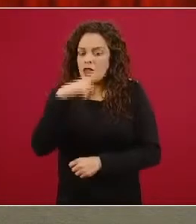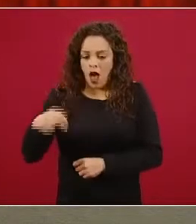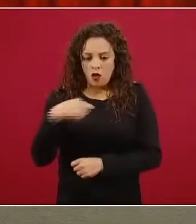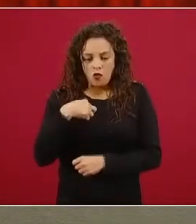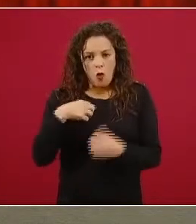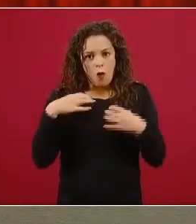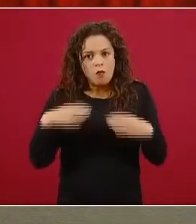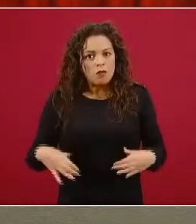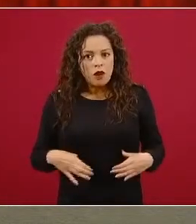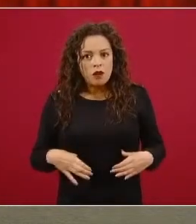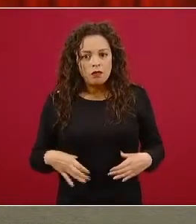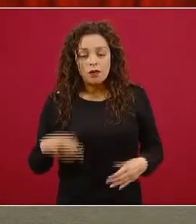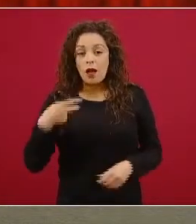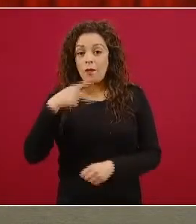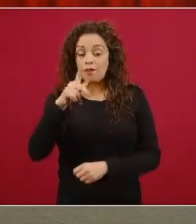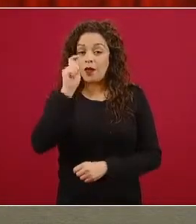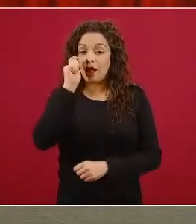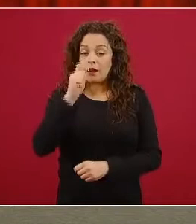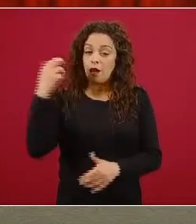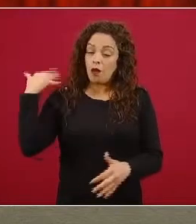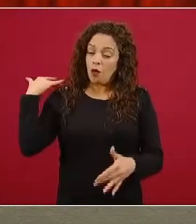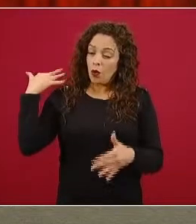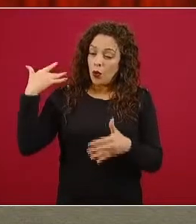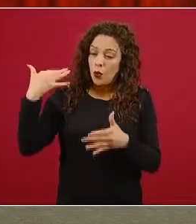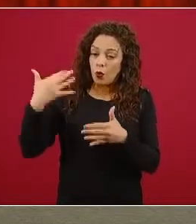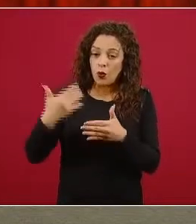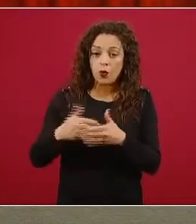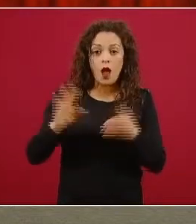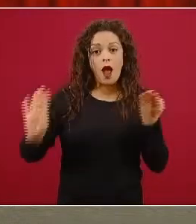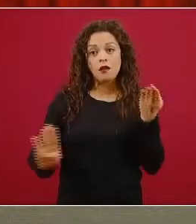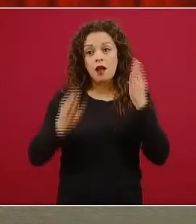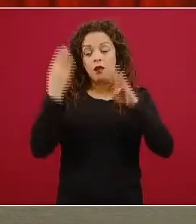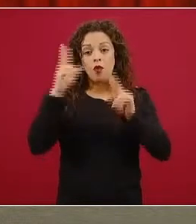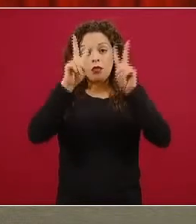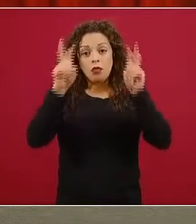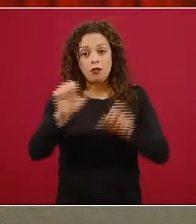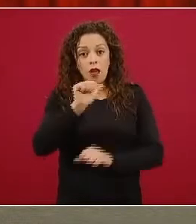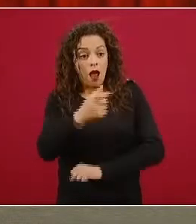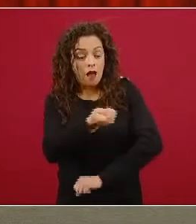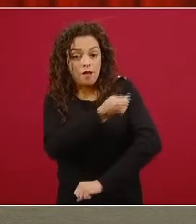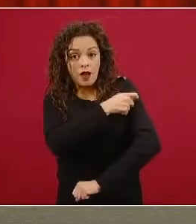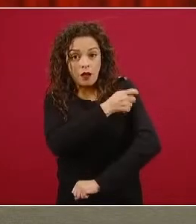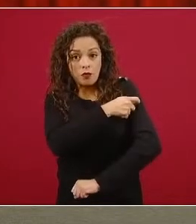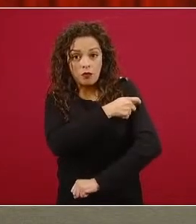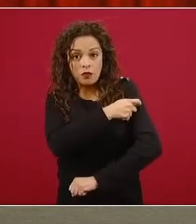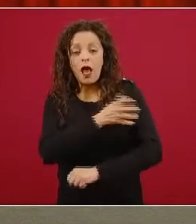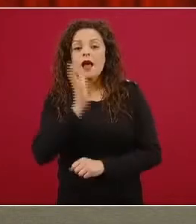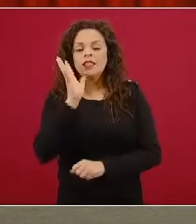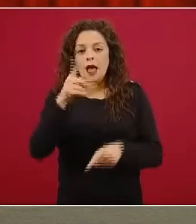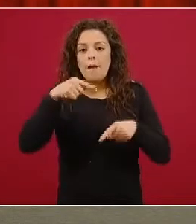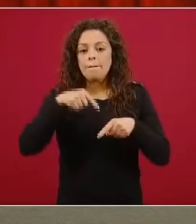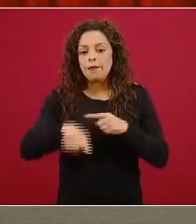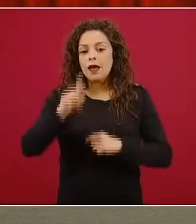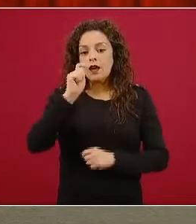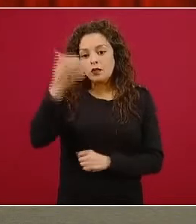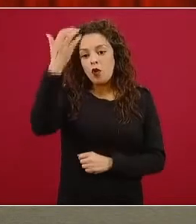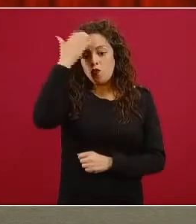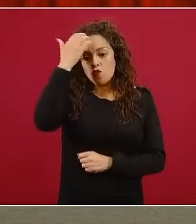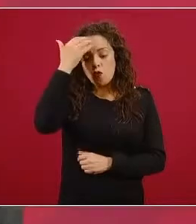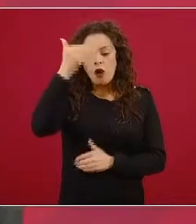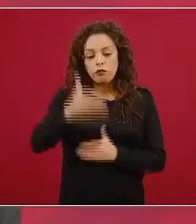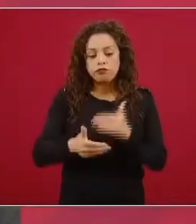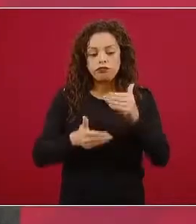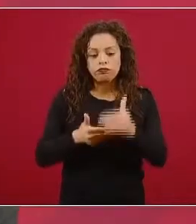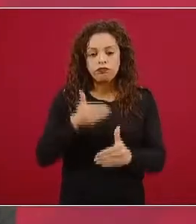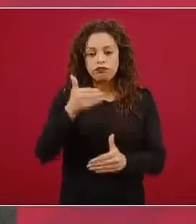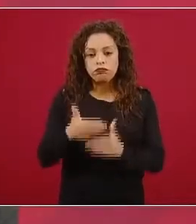lo largo de la historia de la vacunología mundial se ha ido conociendo los principios